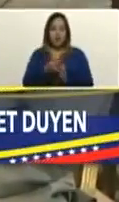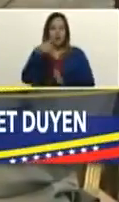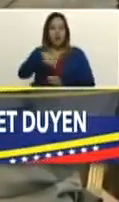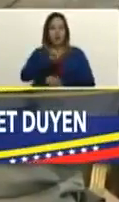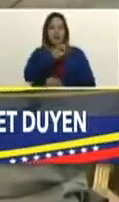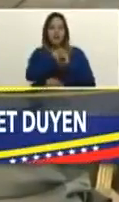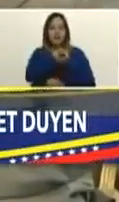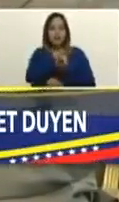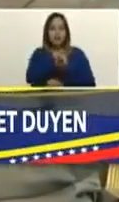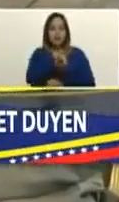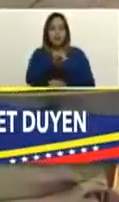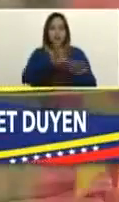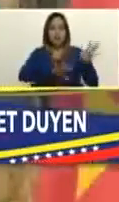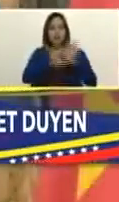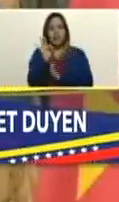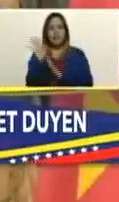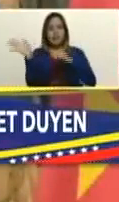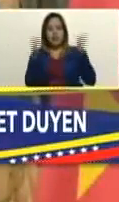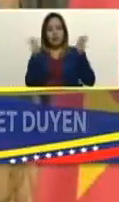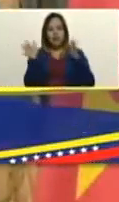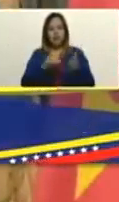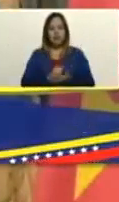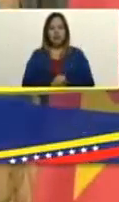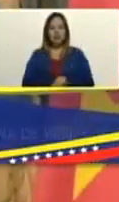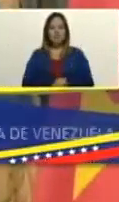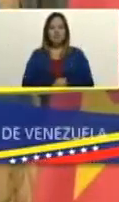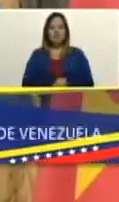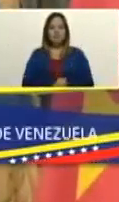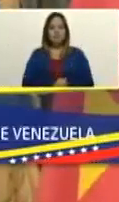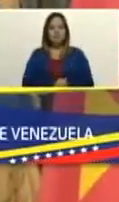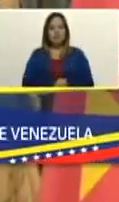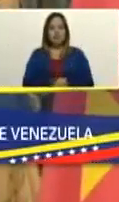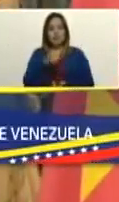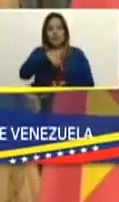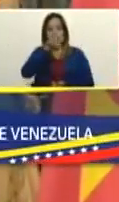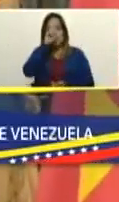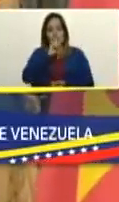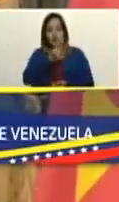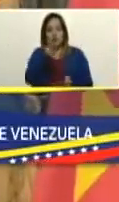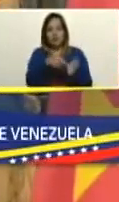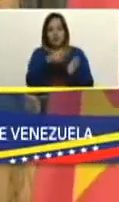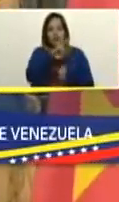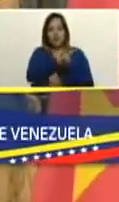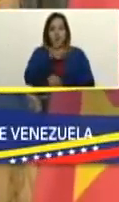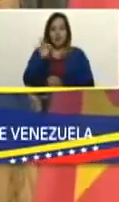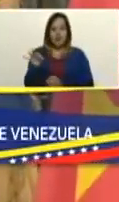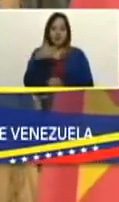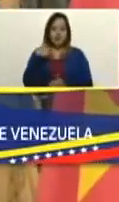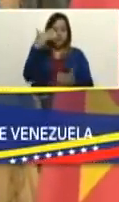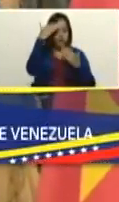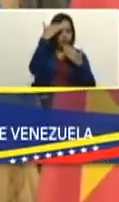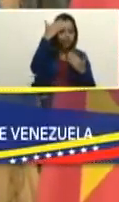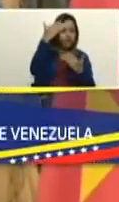lunes 13 de marzo de este año 2023, mi saludo